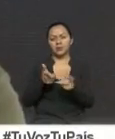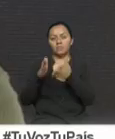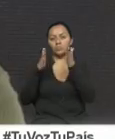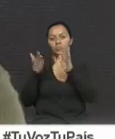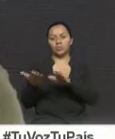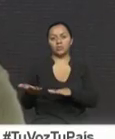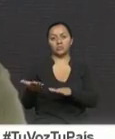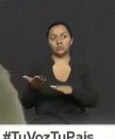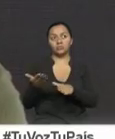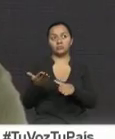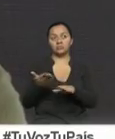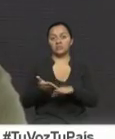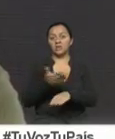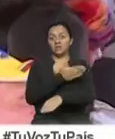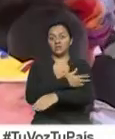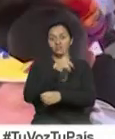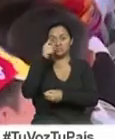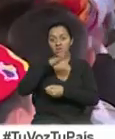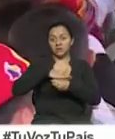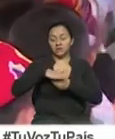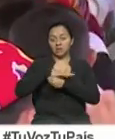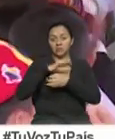en connivencia con fuerzas estatales.